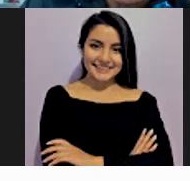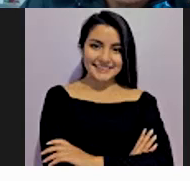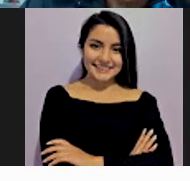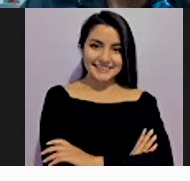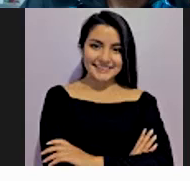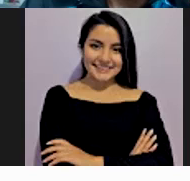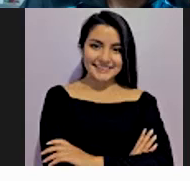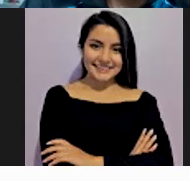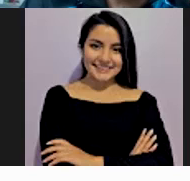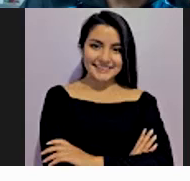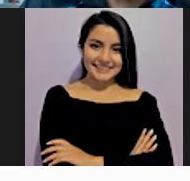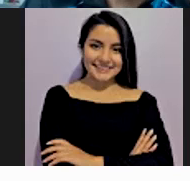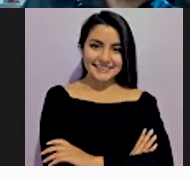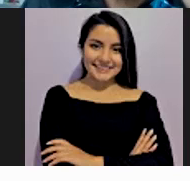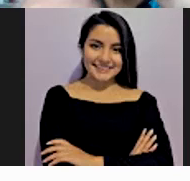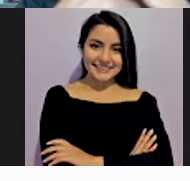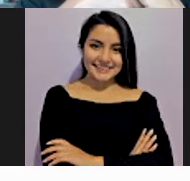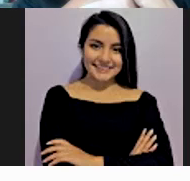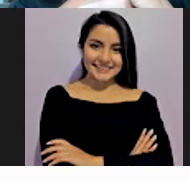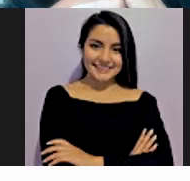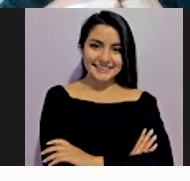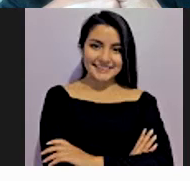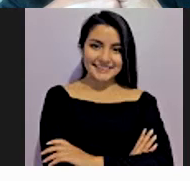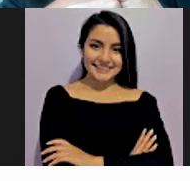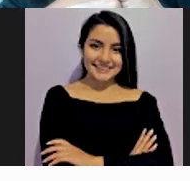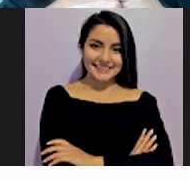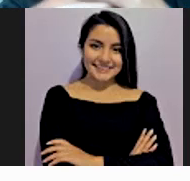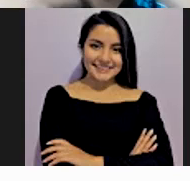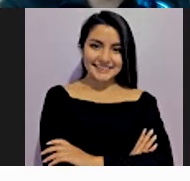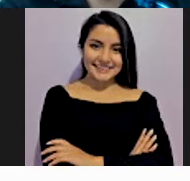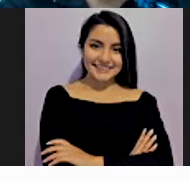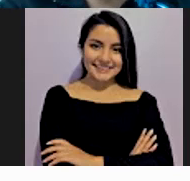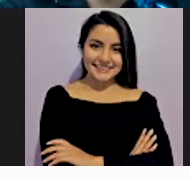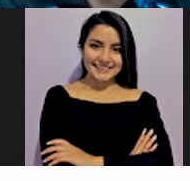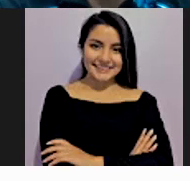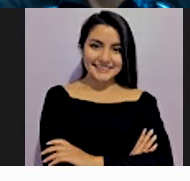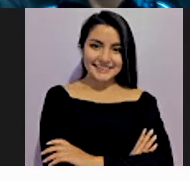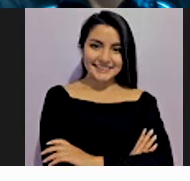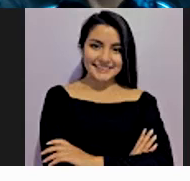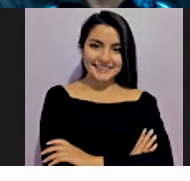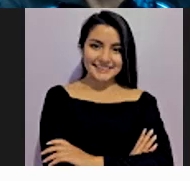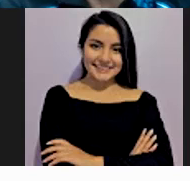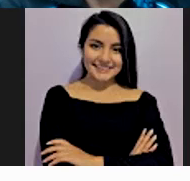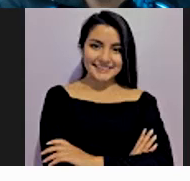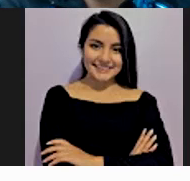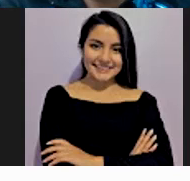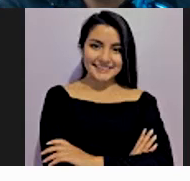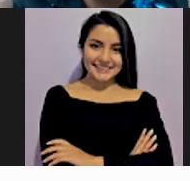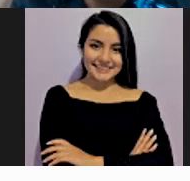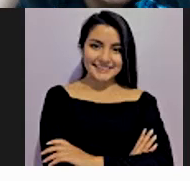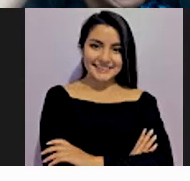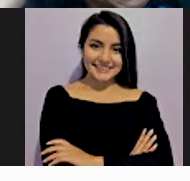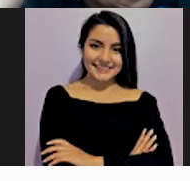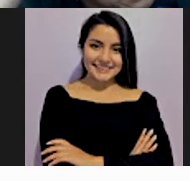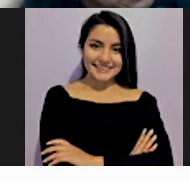Exactamente. ¿Por qué no podría ser la C? ¿Cuál sería ahí la que no es cierta dentro de